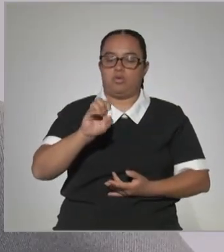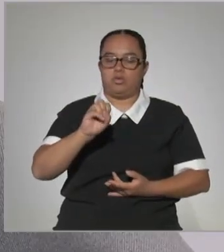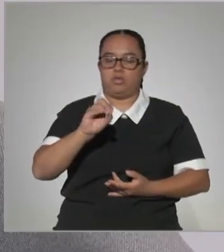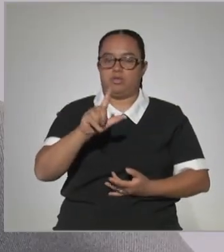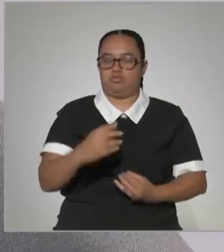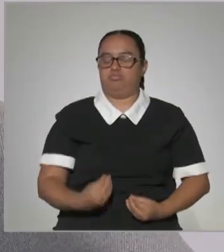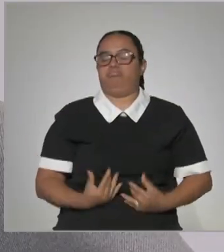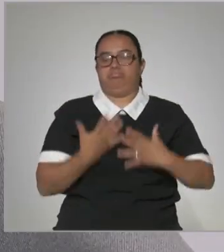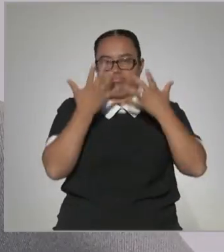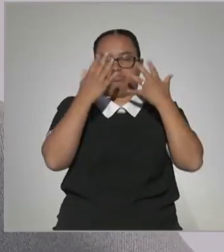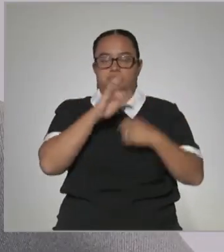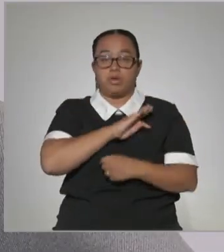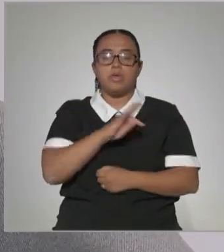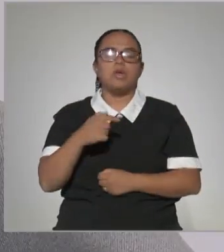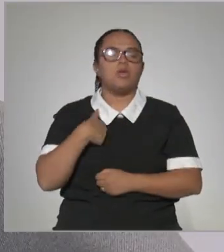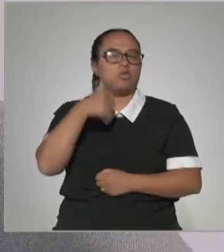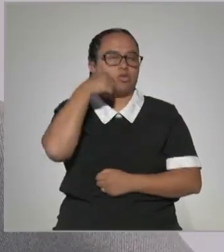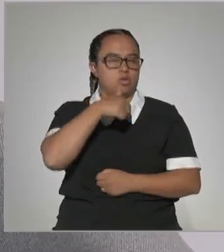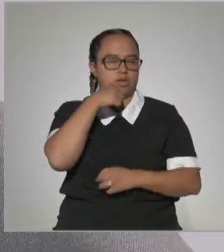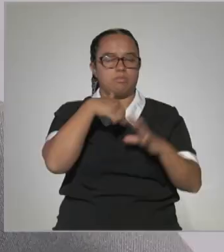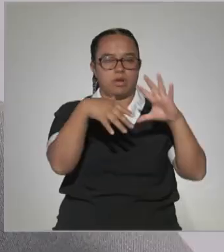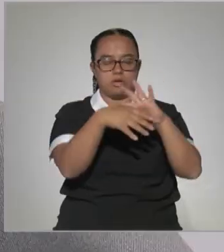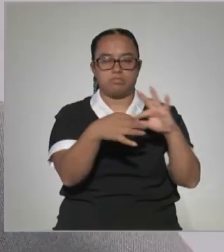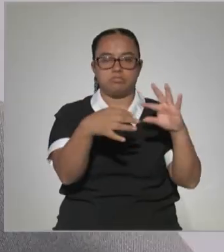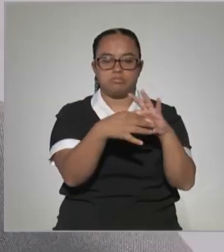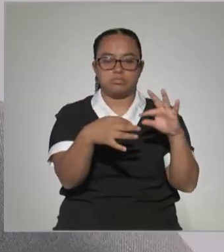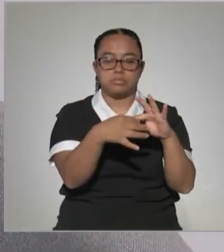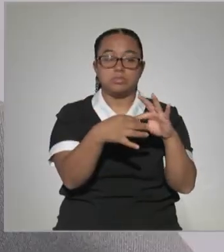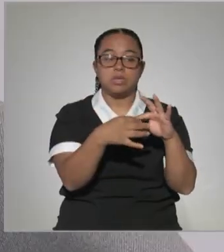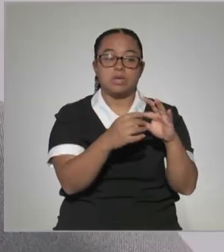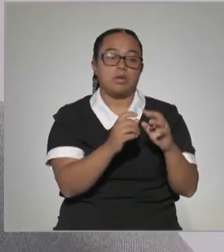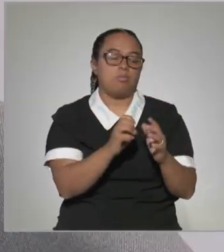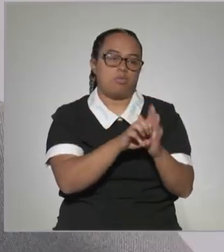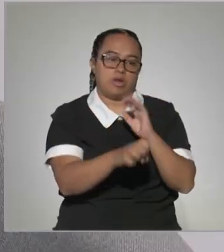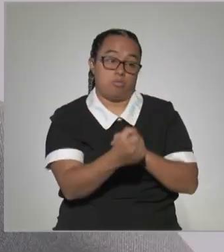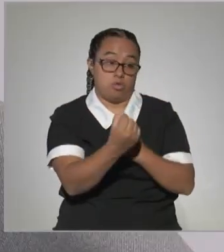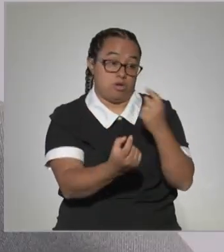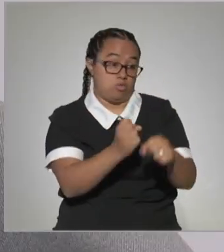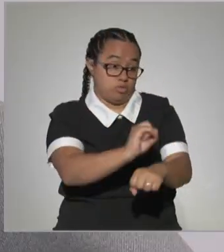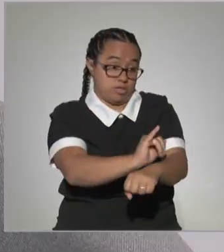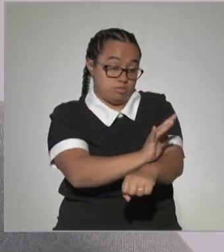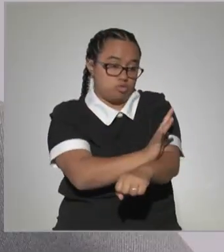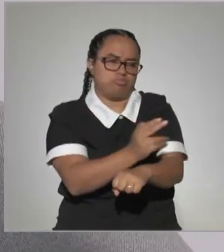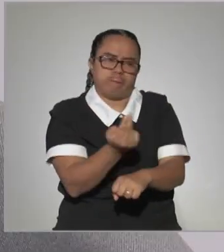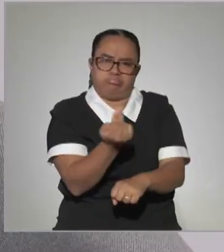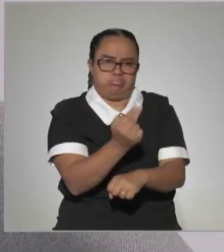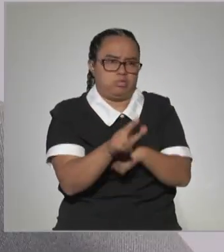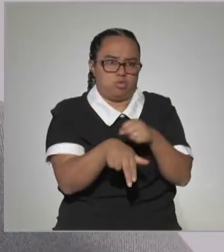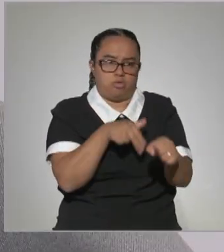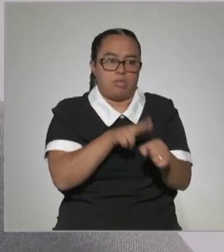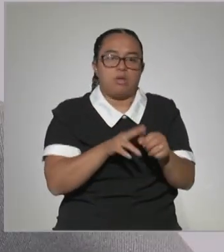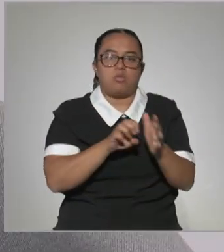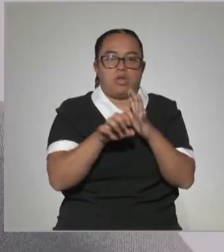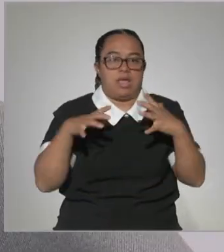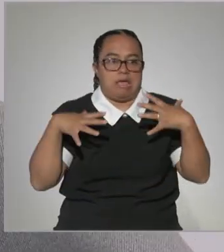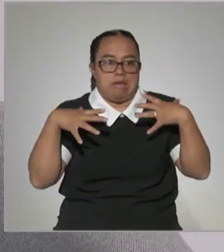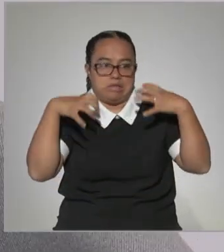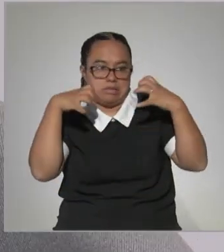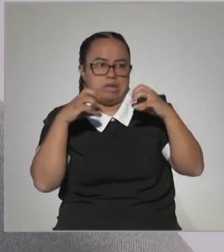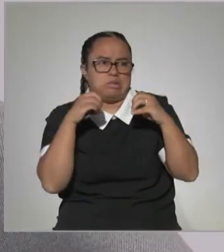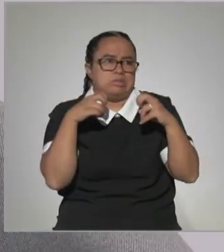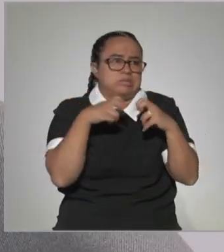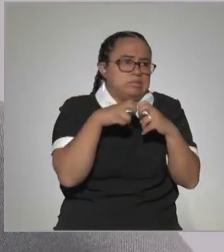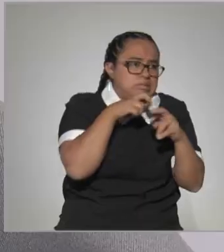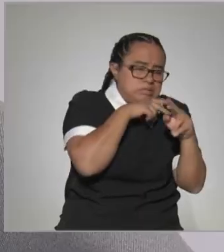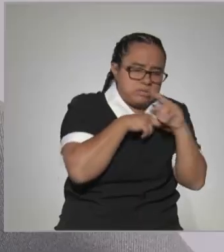mis pacientes de la necesidad de ciertas emociones, ¿no? Como la ansiedad o el estrés. Si